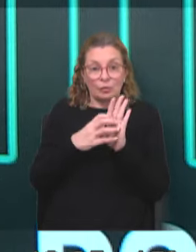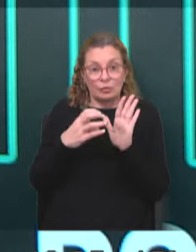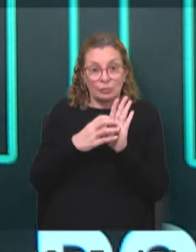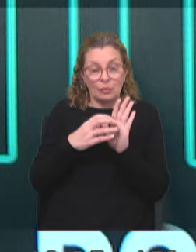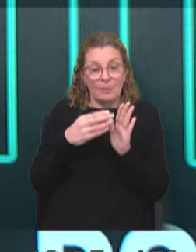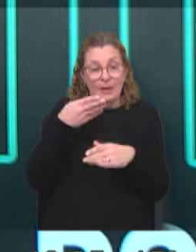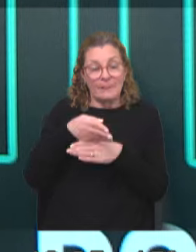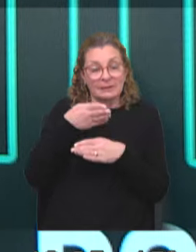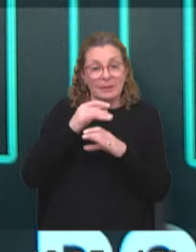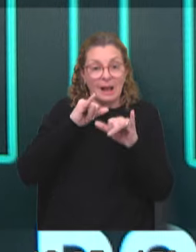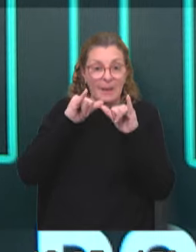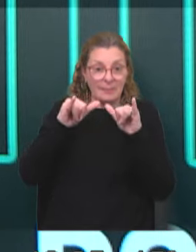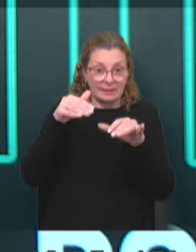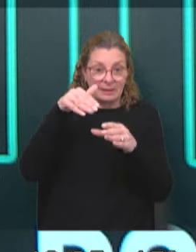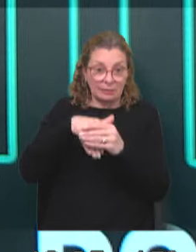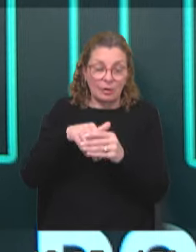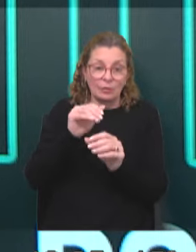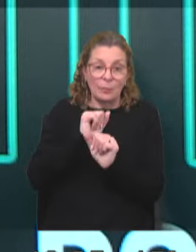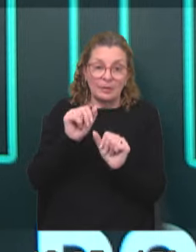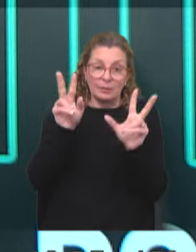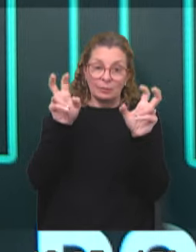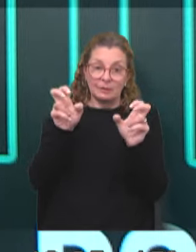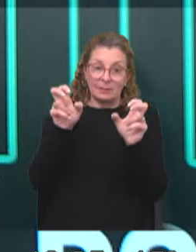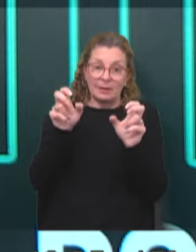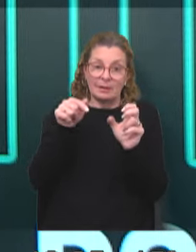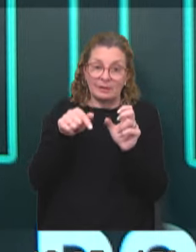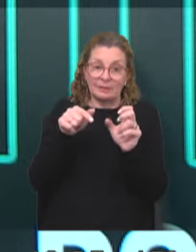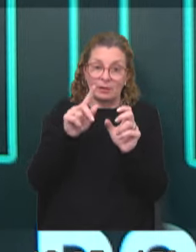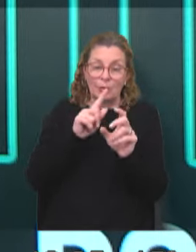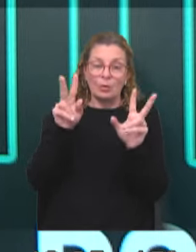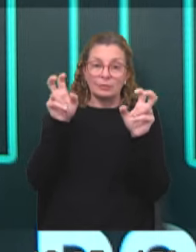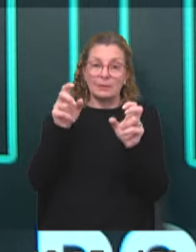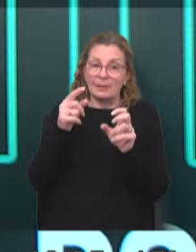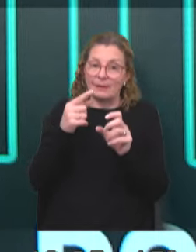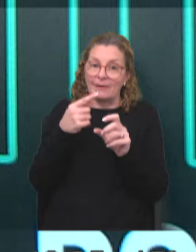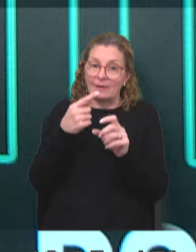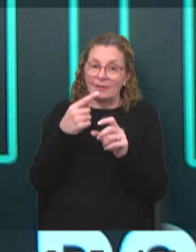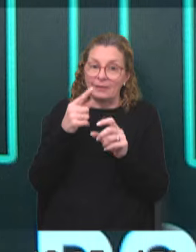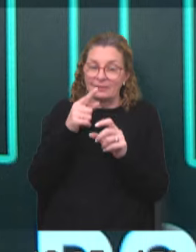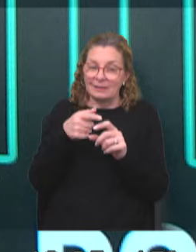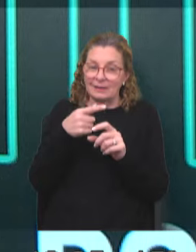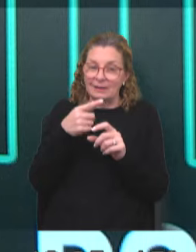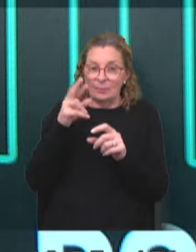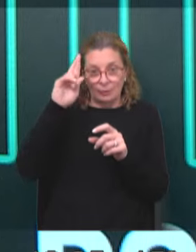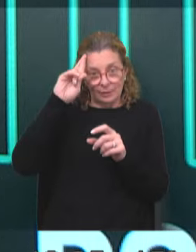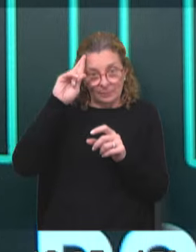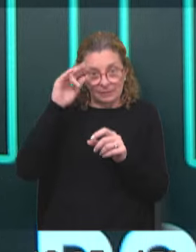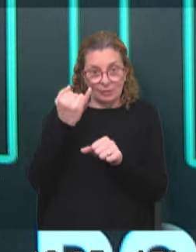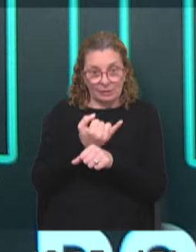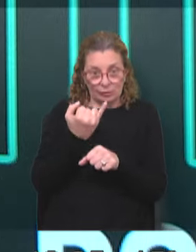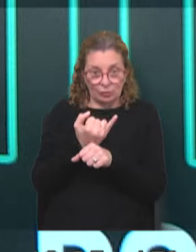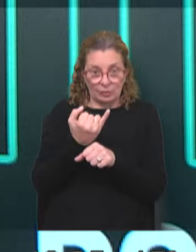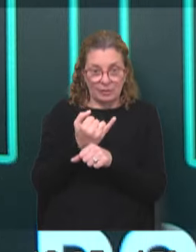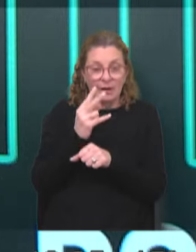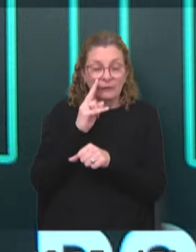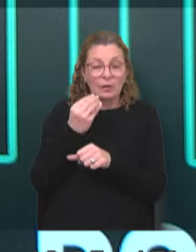para participar en una campaña electoral que no es un tema menor no es un tema de picardías sino que es un tema de respeto institucional que